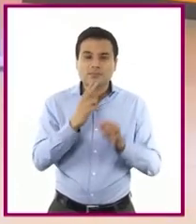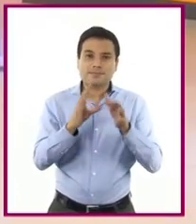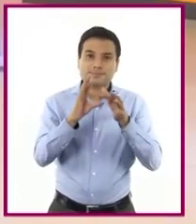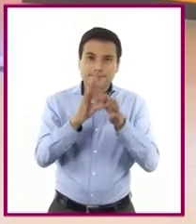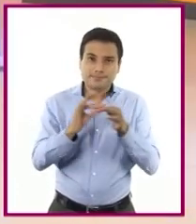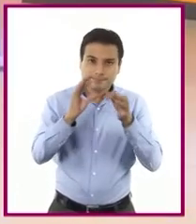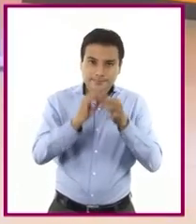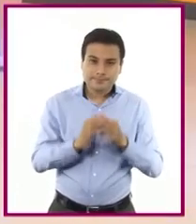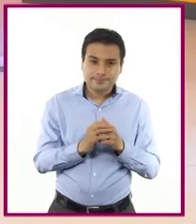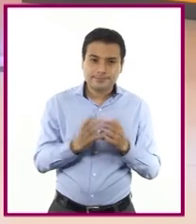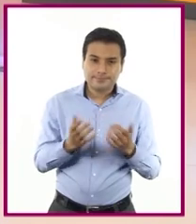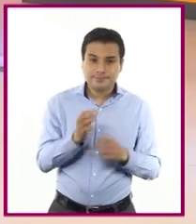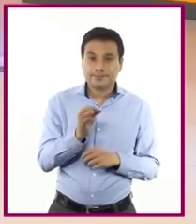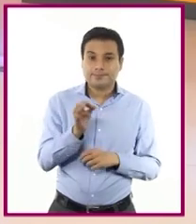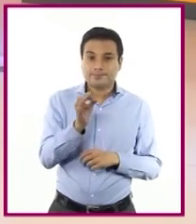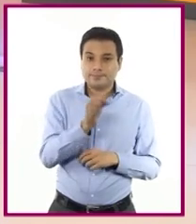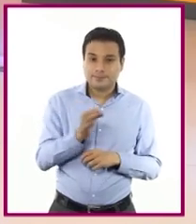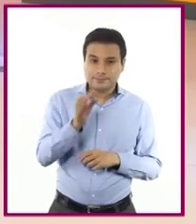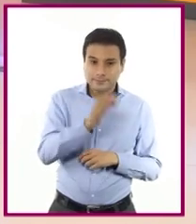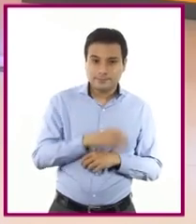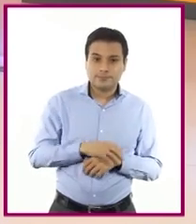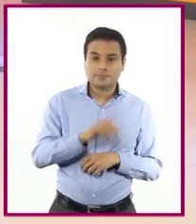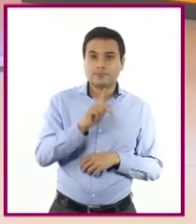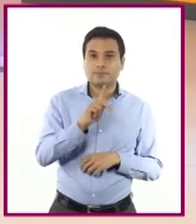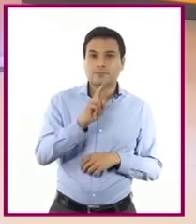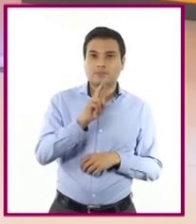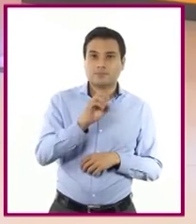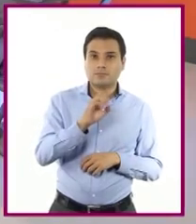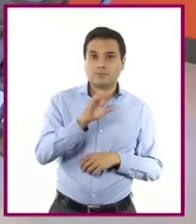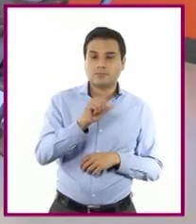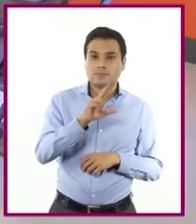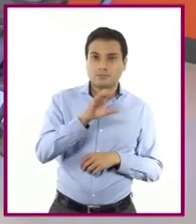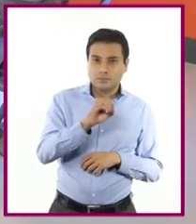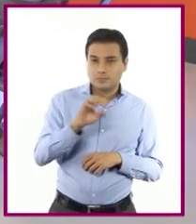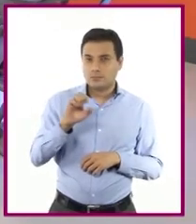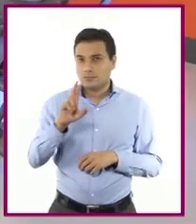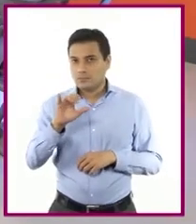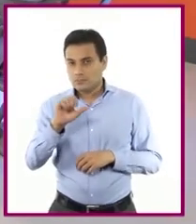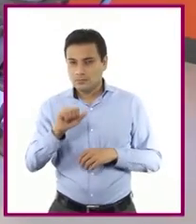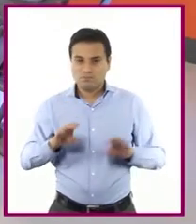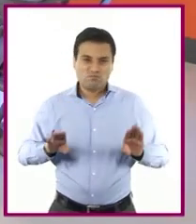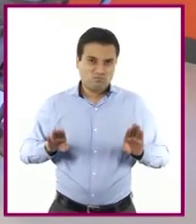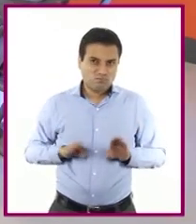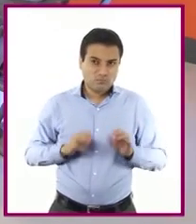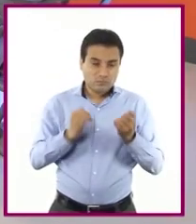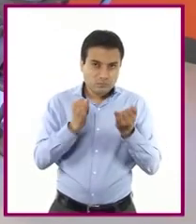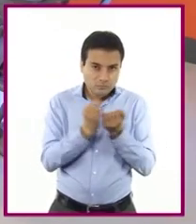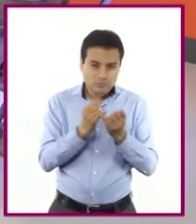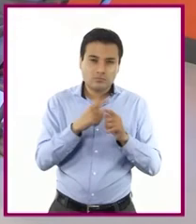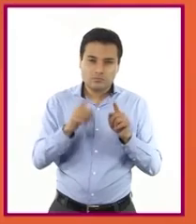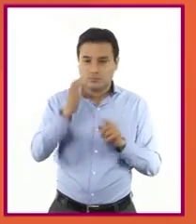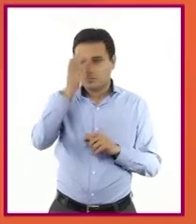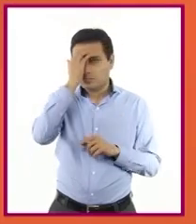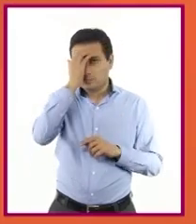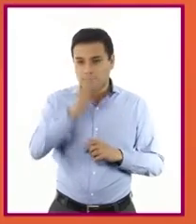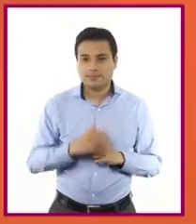semejanzas y diferencias de las células procariotas y eucariotas. ¿Qué dice, profesor Rodolfo?